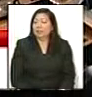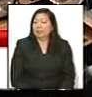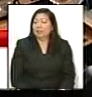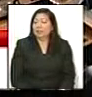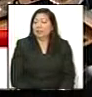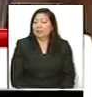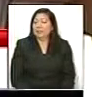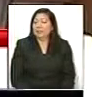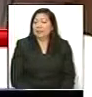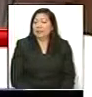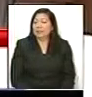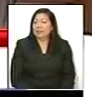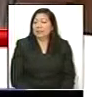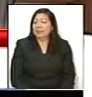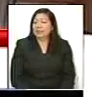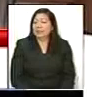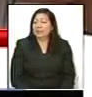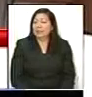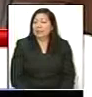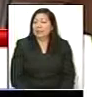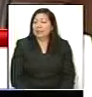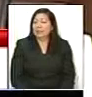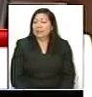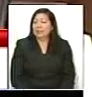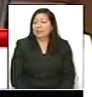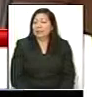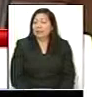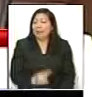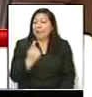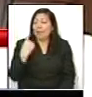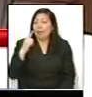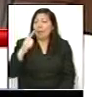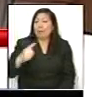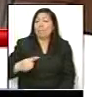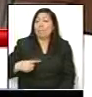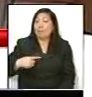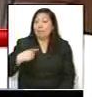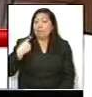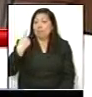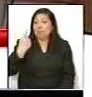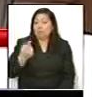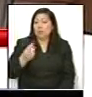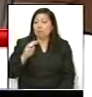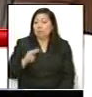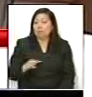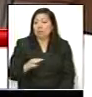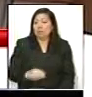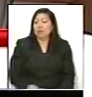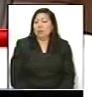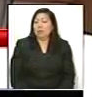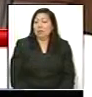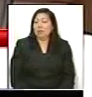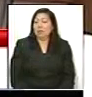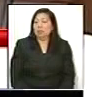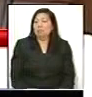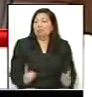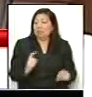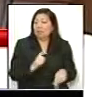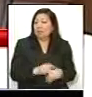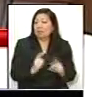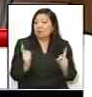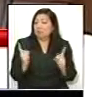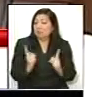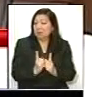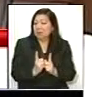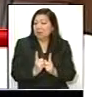Becerril. La votación va a ser para el próximo, para invitarlo el próximo martes, que venga y en un tiempo prudencial